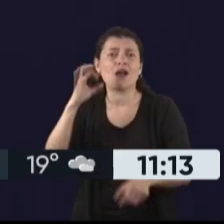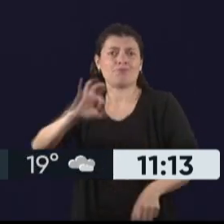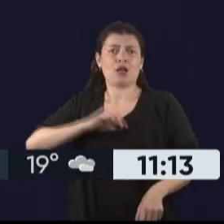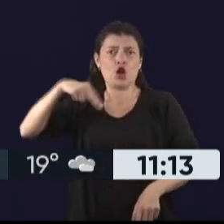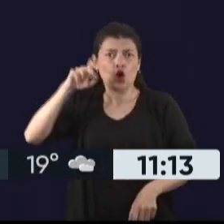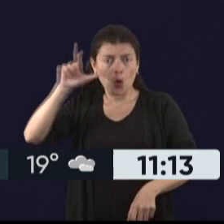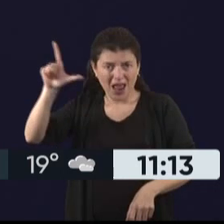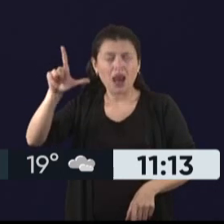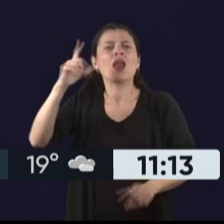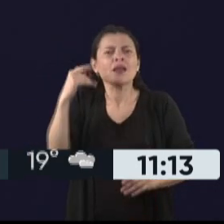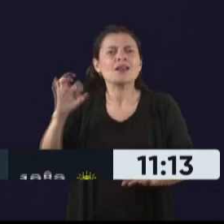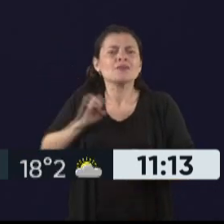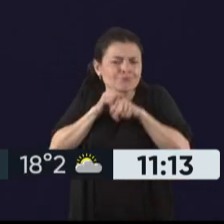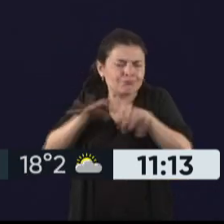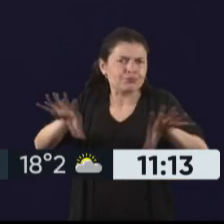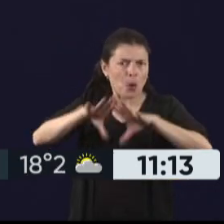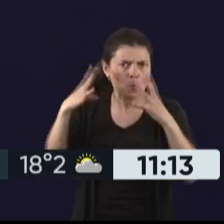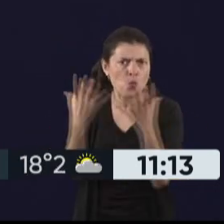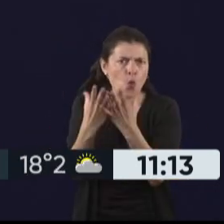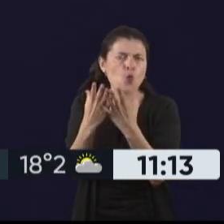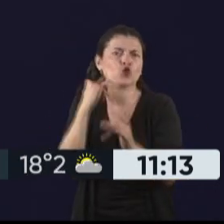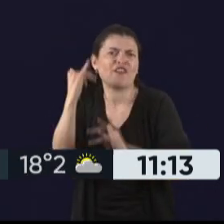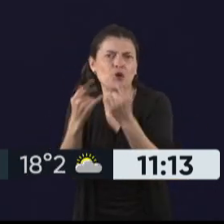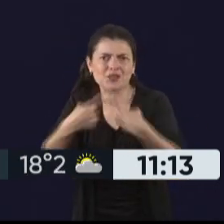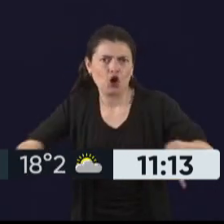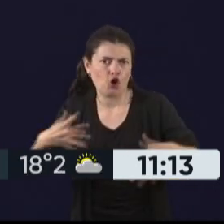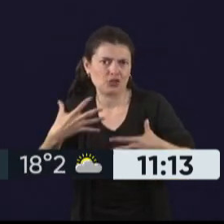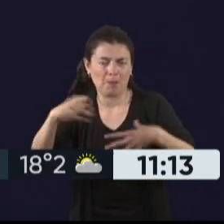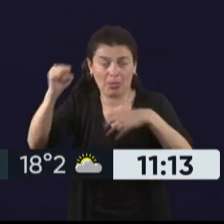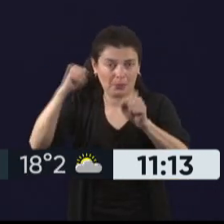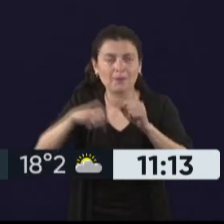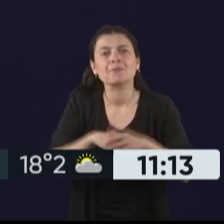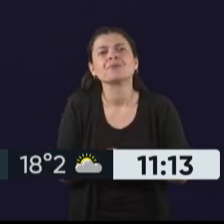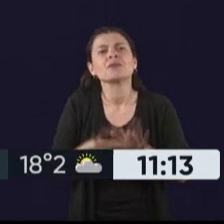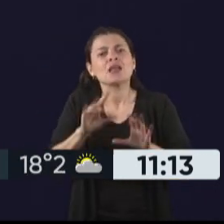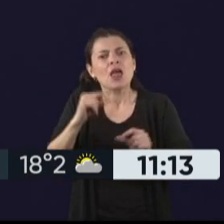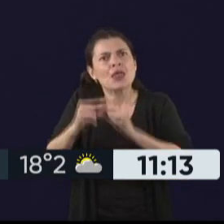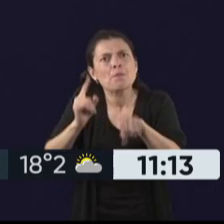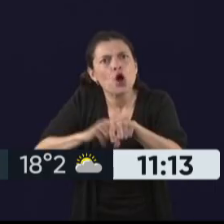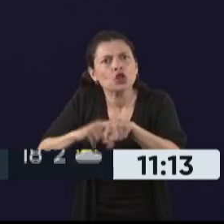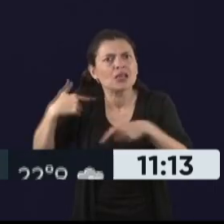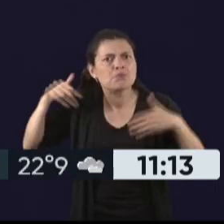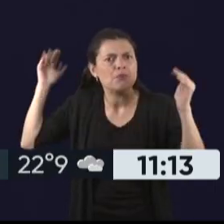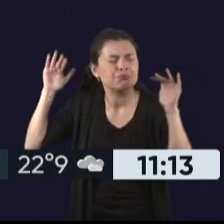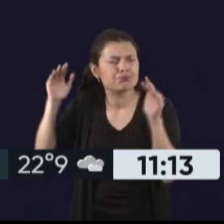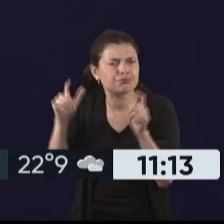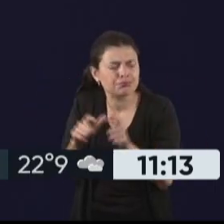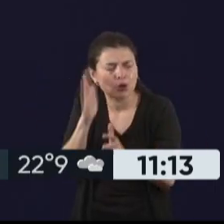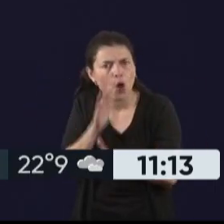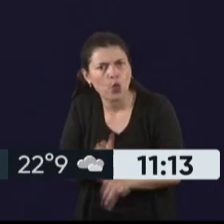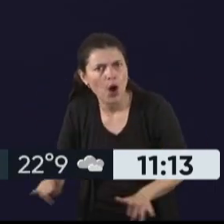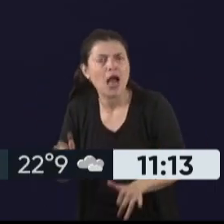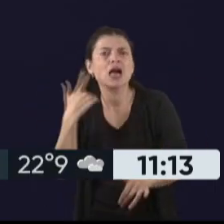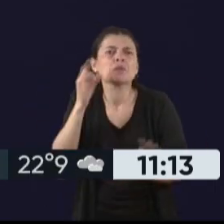trascendencia internacional. Sin embargo, en los últimos años, ese impulso innovador mermó y las investigaciones se desplazaron a estudios